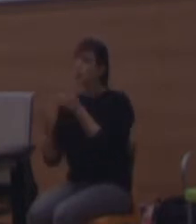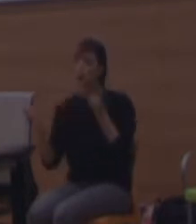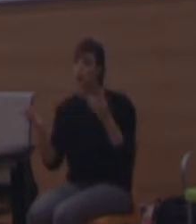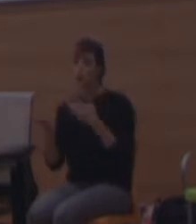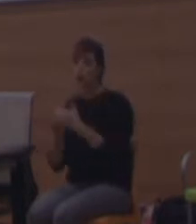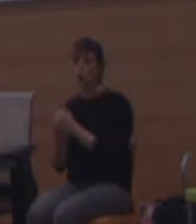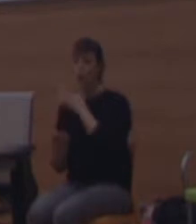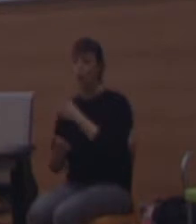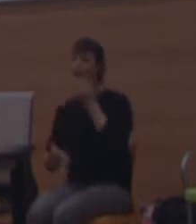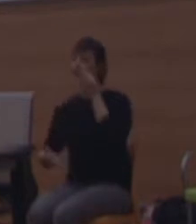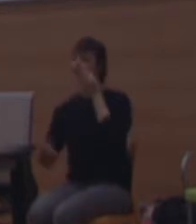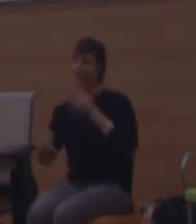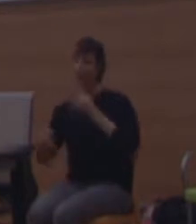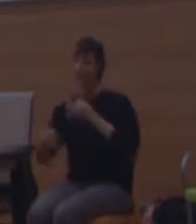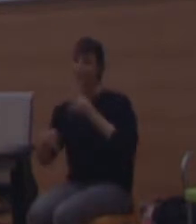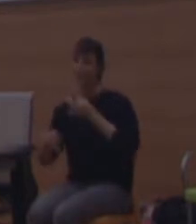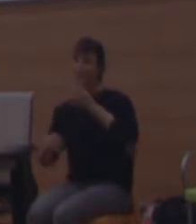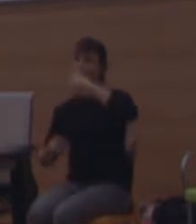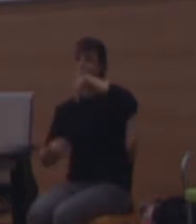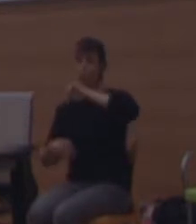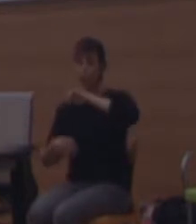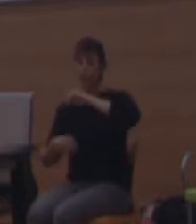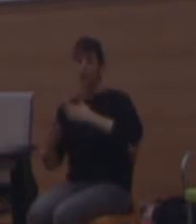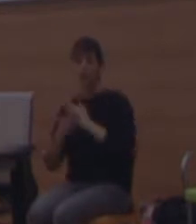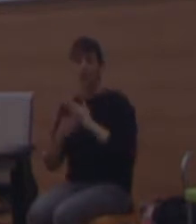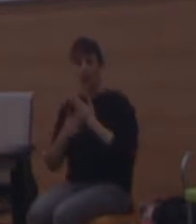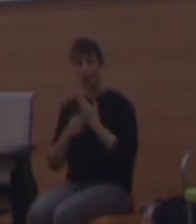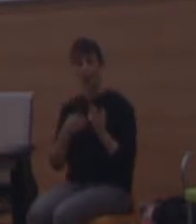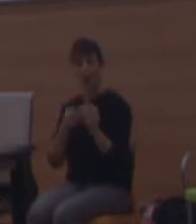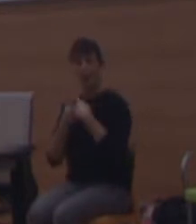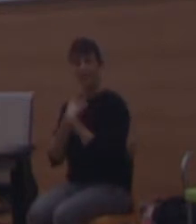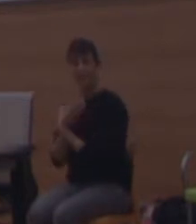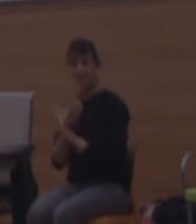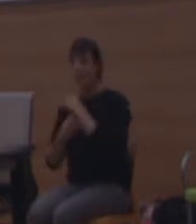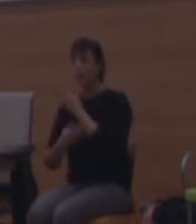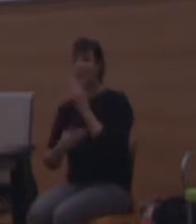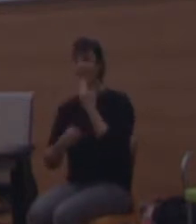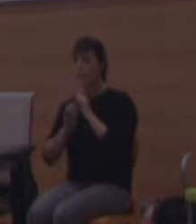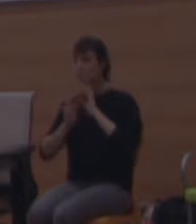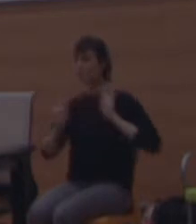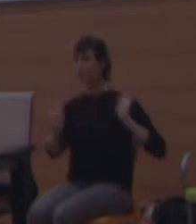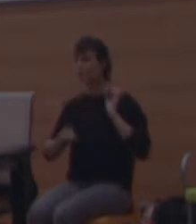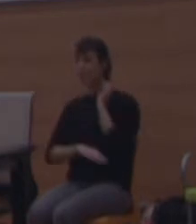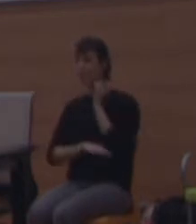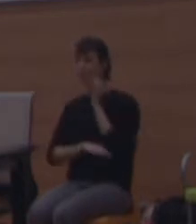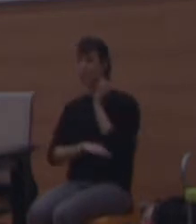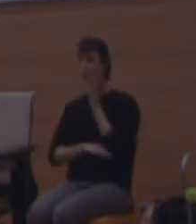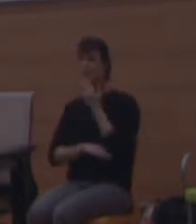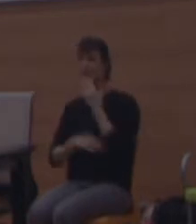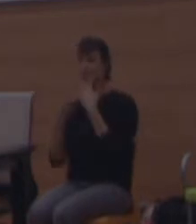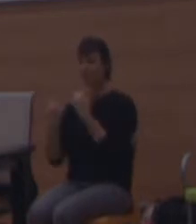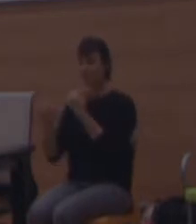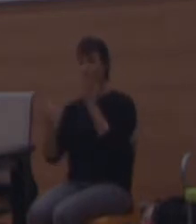realmente son los que hacen la jornada, porque sin ustedes, pues, nosotros no podemos